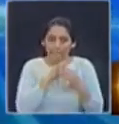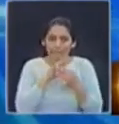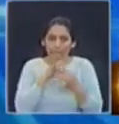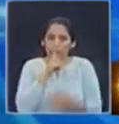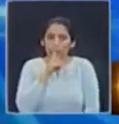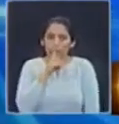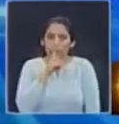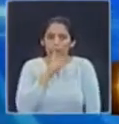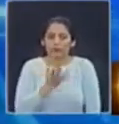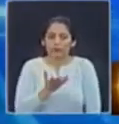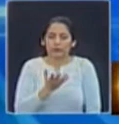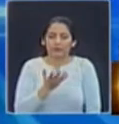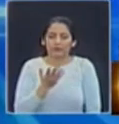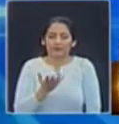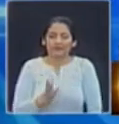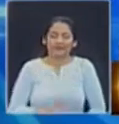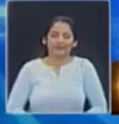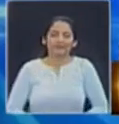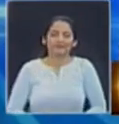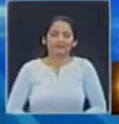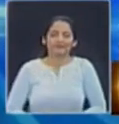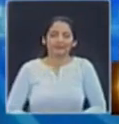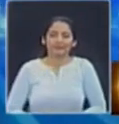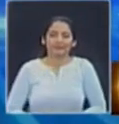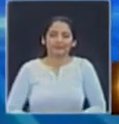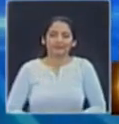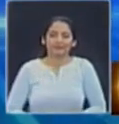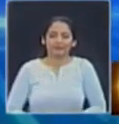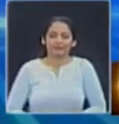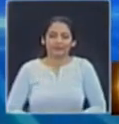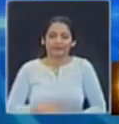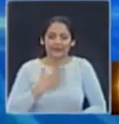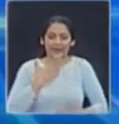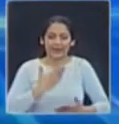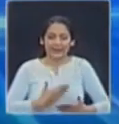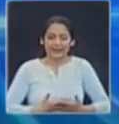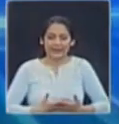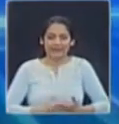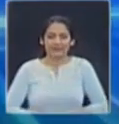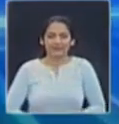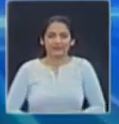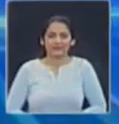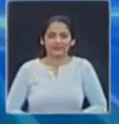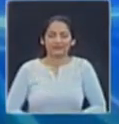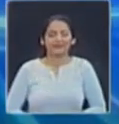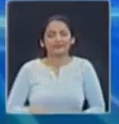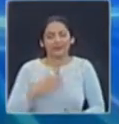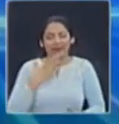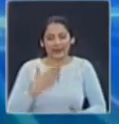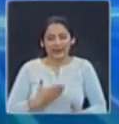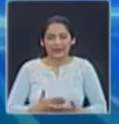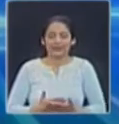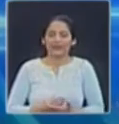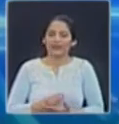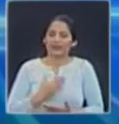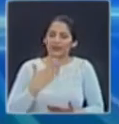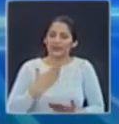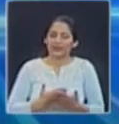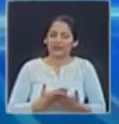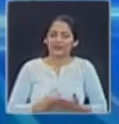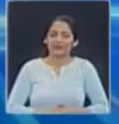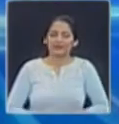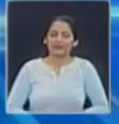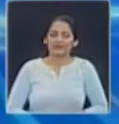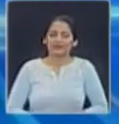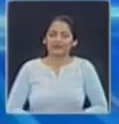definitiva, este rato en los medios, en las redes sociales. Economista, quiero agradecerle por haber estado con nosotros esta mañana. Le agradezco mucho, muchas gracias.